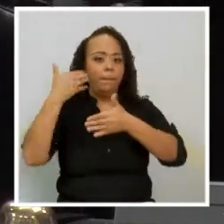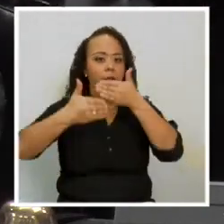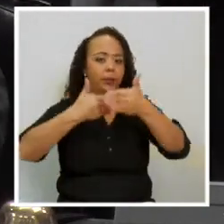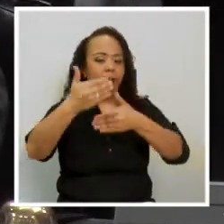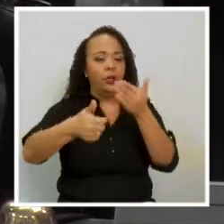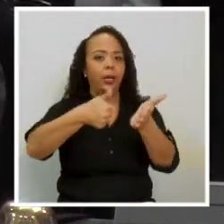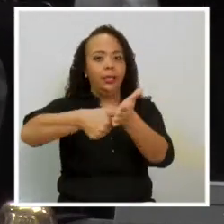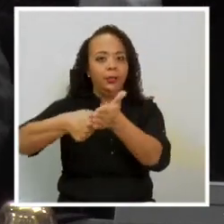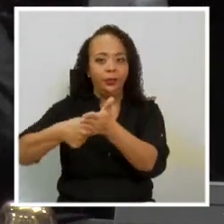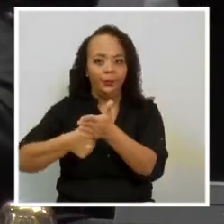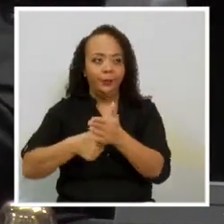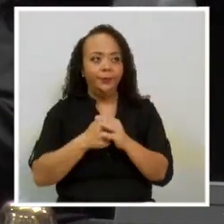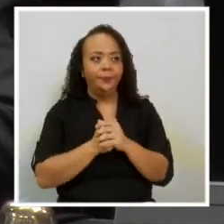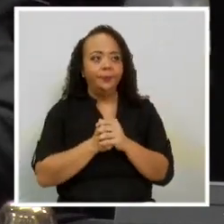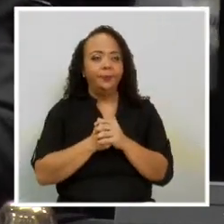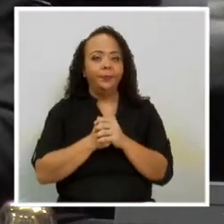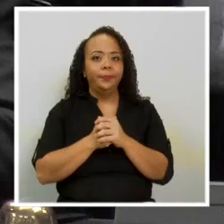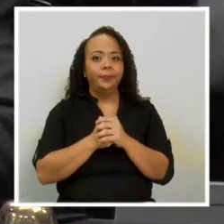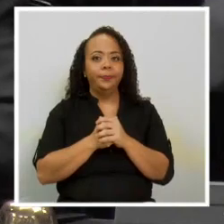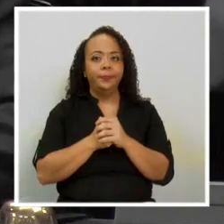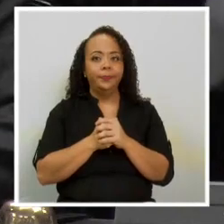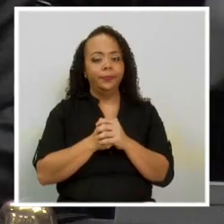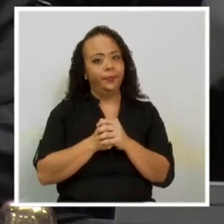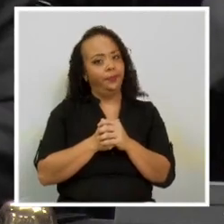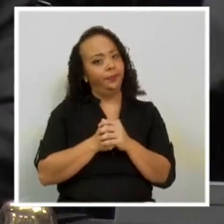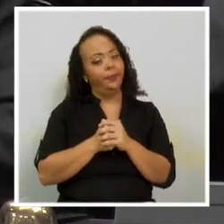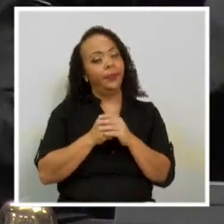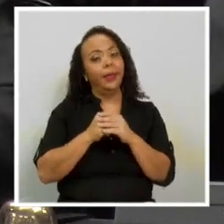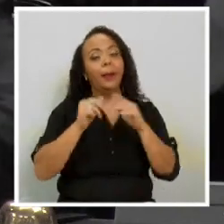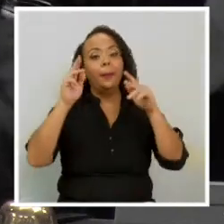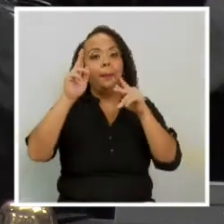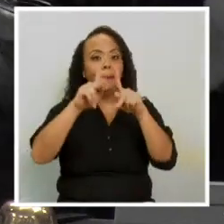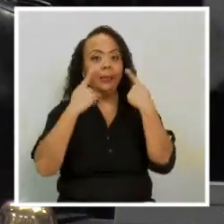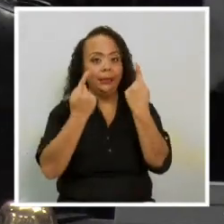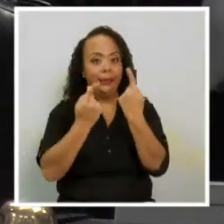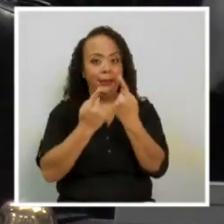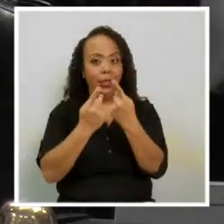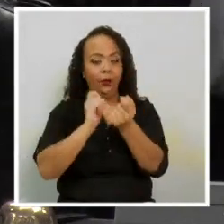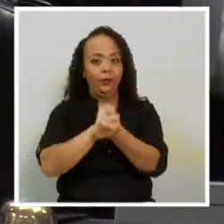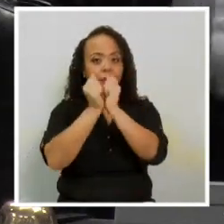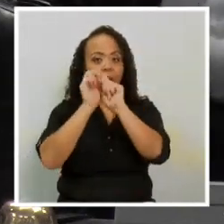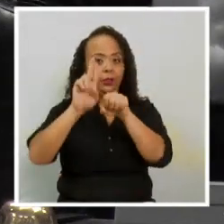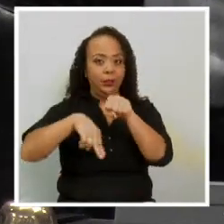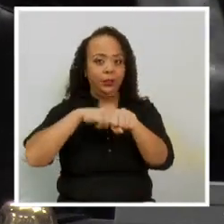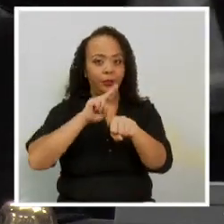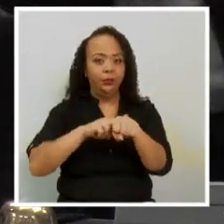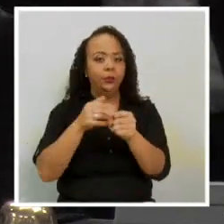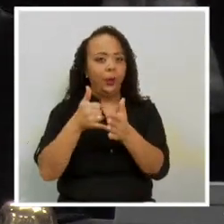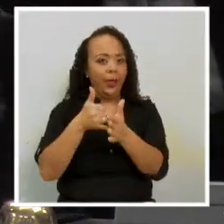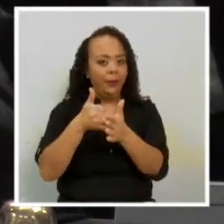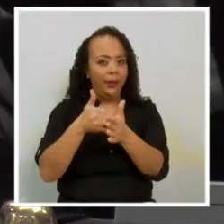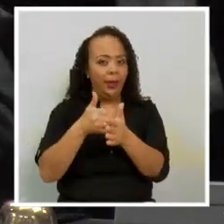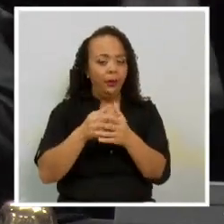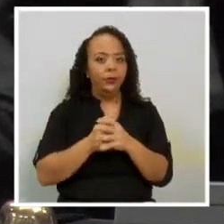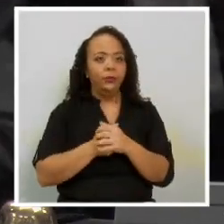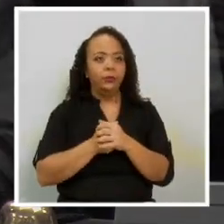electoral. Al escindirse, digamos, el Partido Restauración Nacional, lo ha debilitado